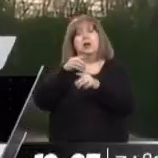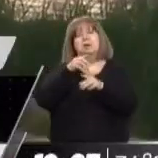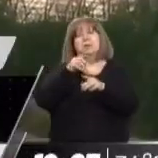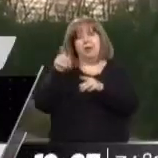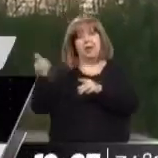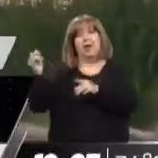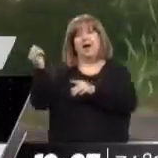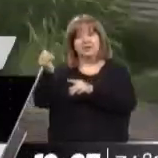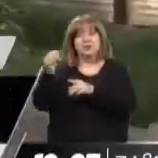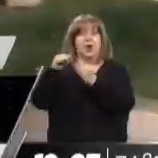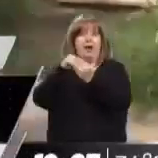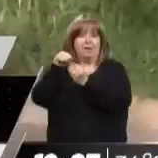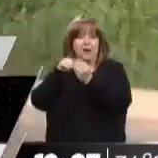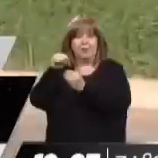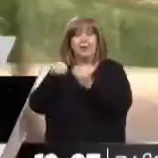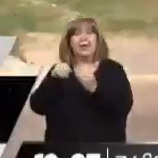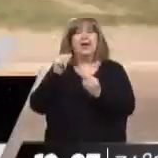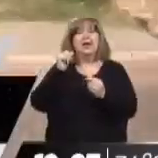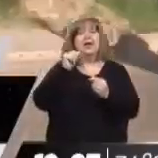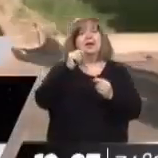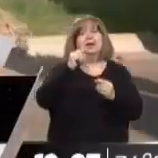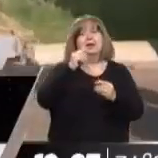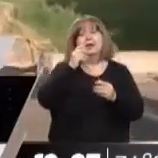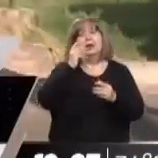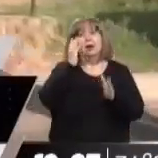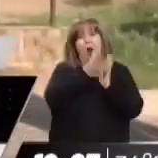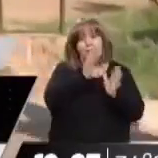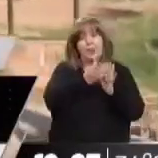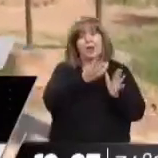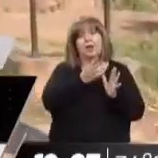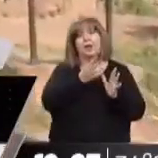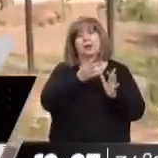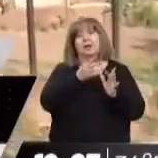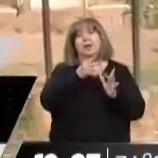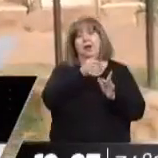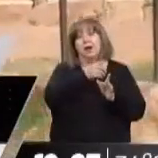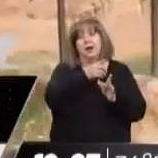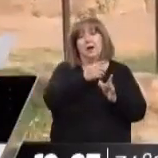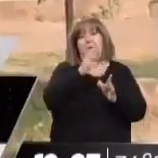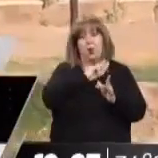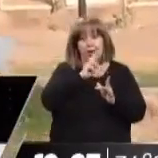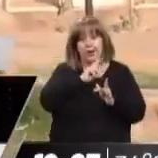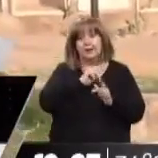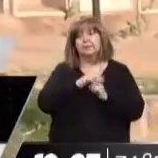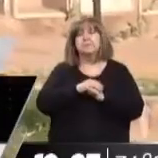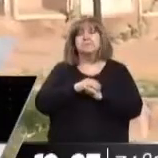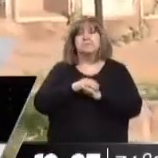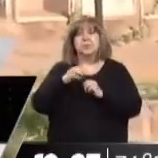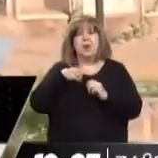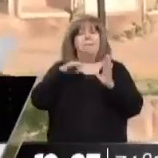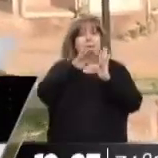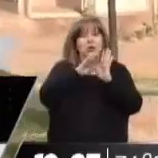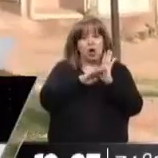algo, haberle hecho daño a la víctima. Desde ese momento se activó el protocolo de femicidio.